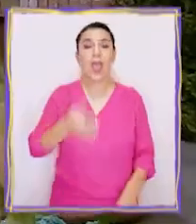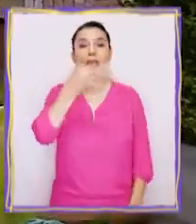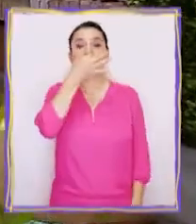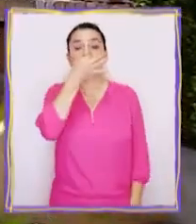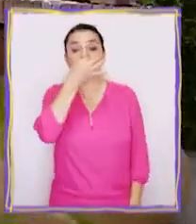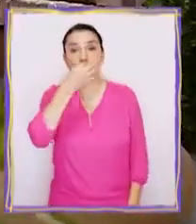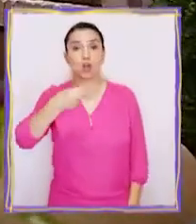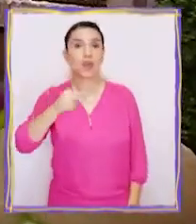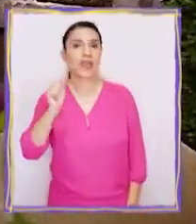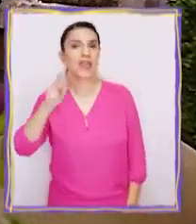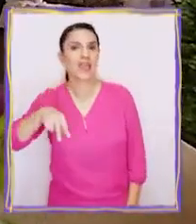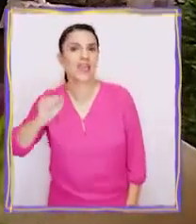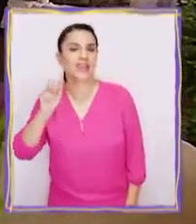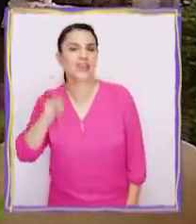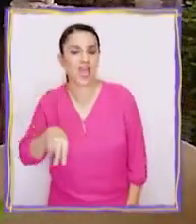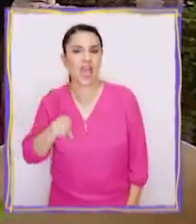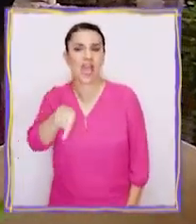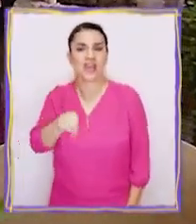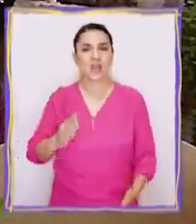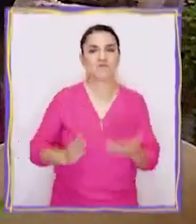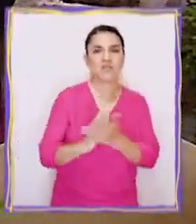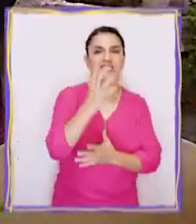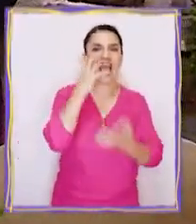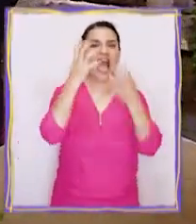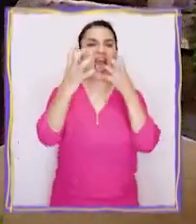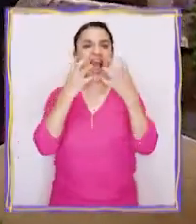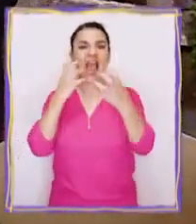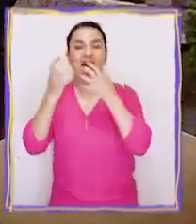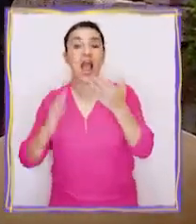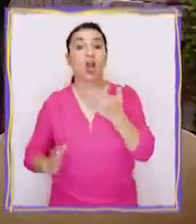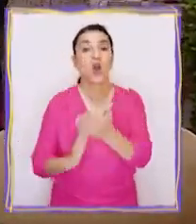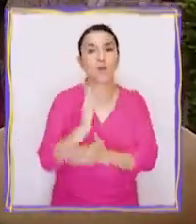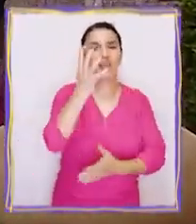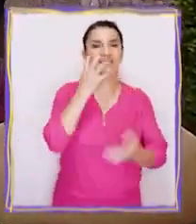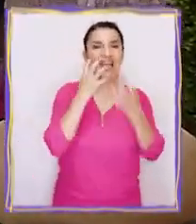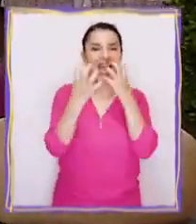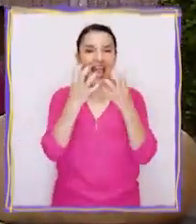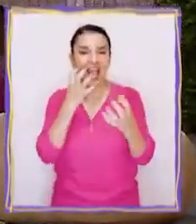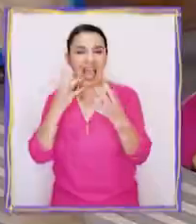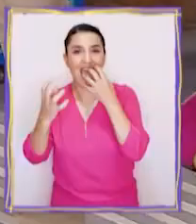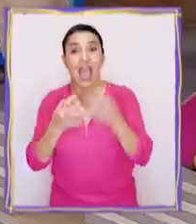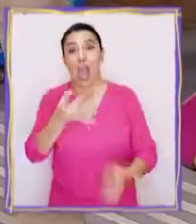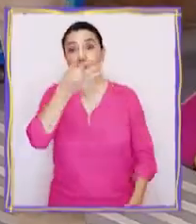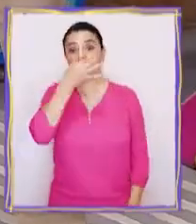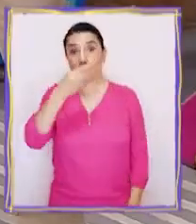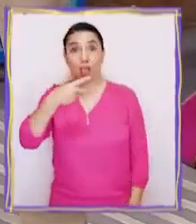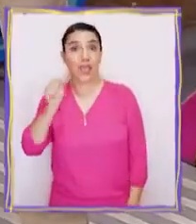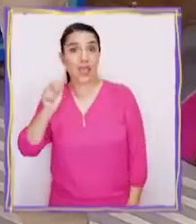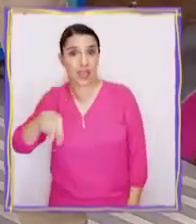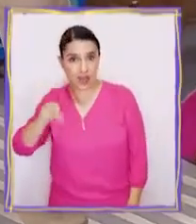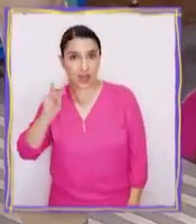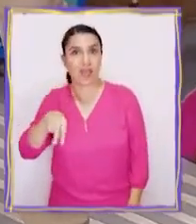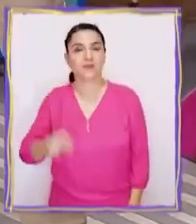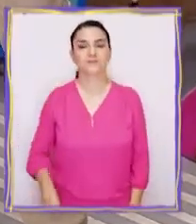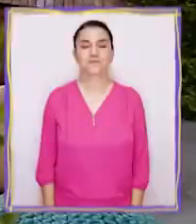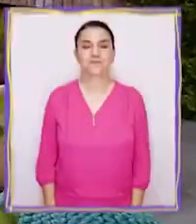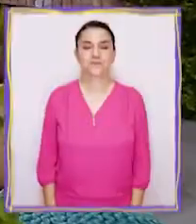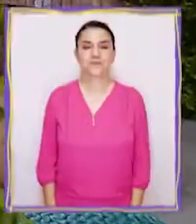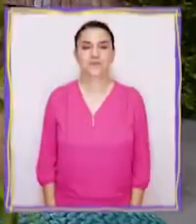El toro Hernán comienza a bramar. Comienza a bramar el toro Hernán.